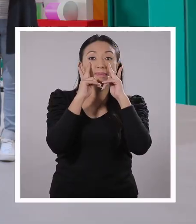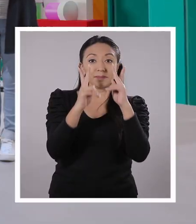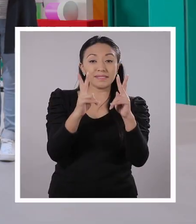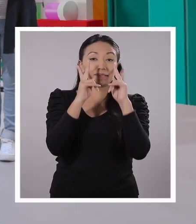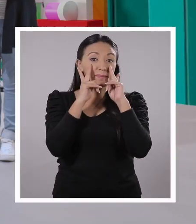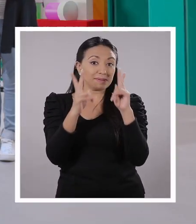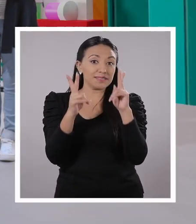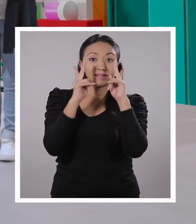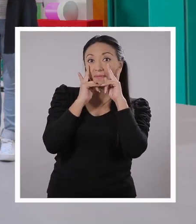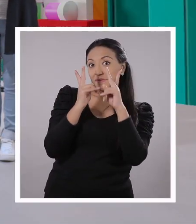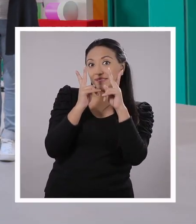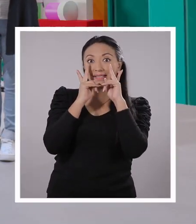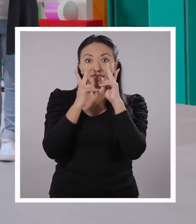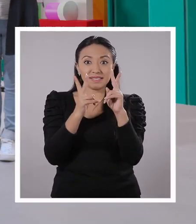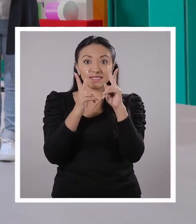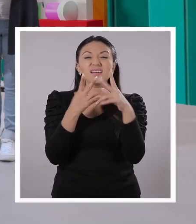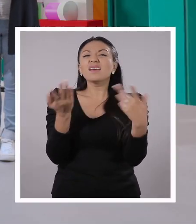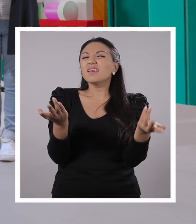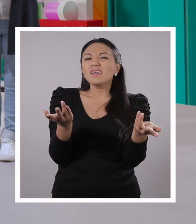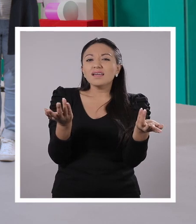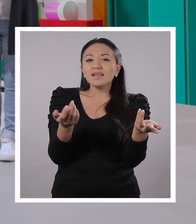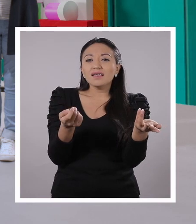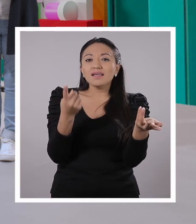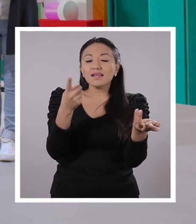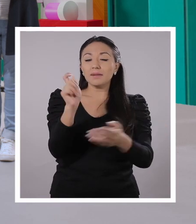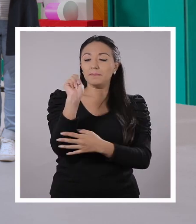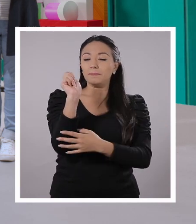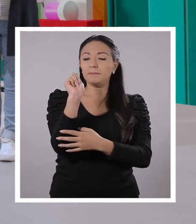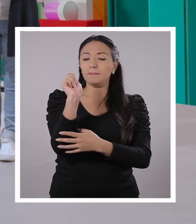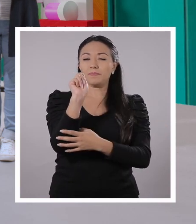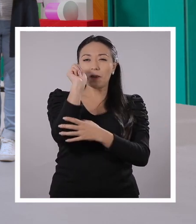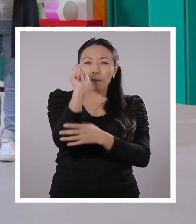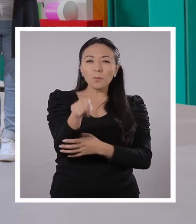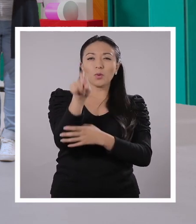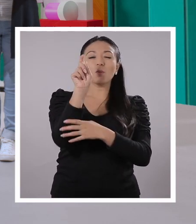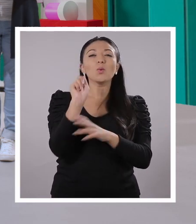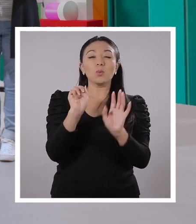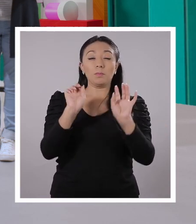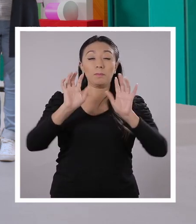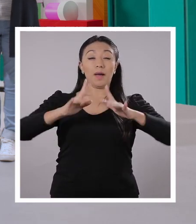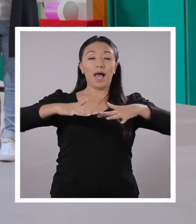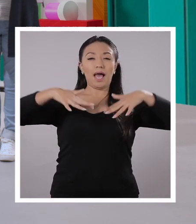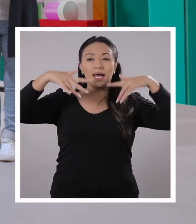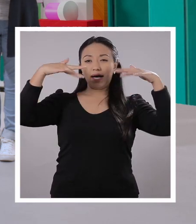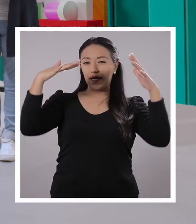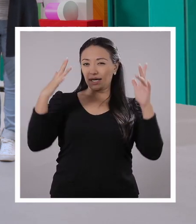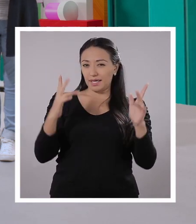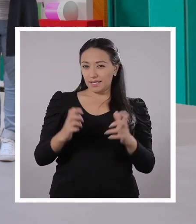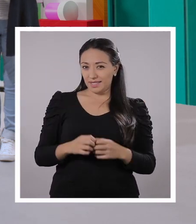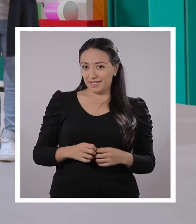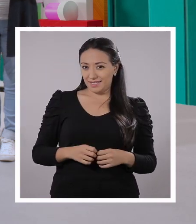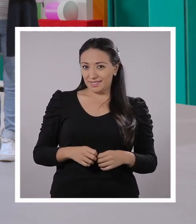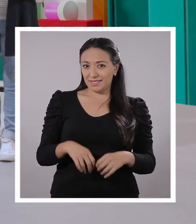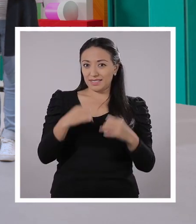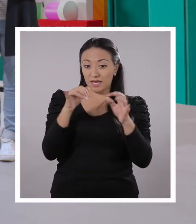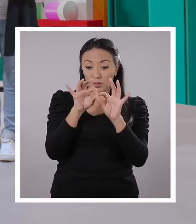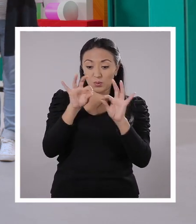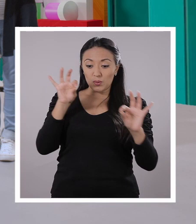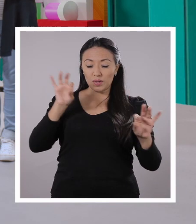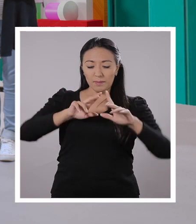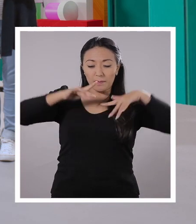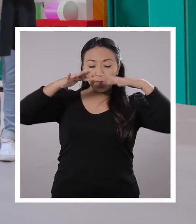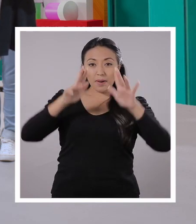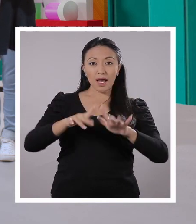Miren lo que tengo aquí. ¿Saben lo que es? Es una varita mágica. Porque el día de hoy vamos a